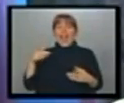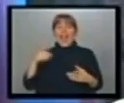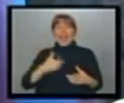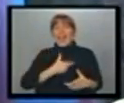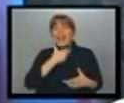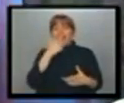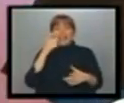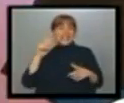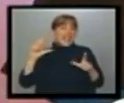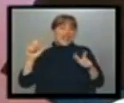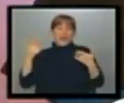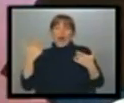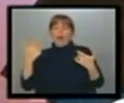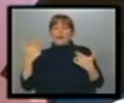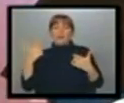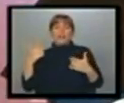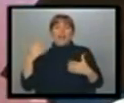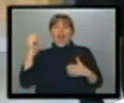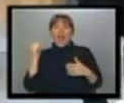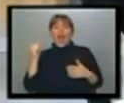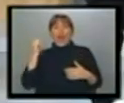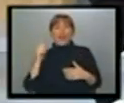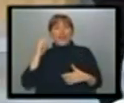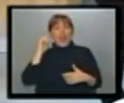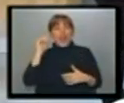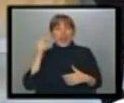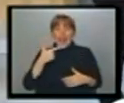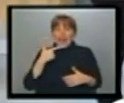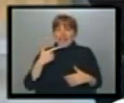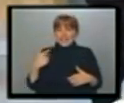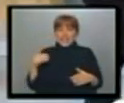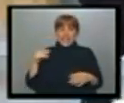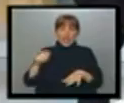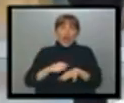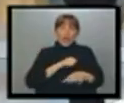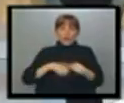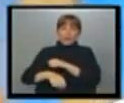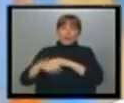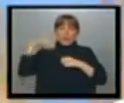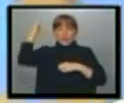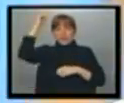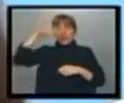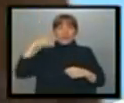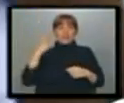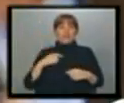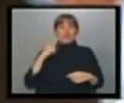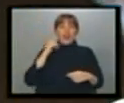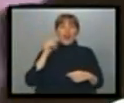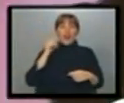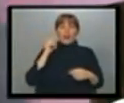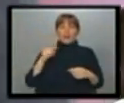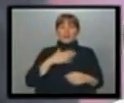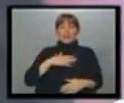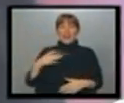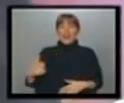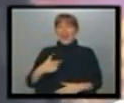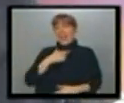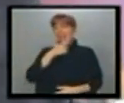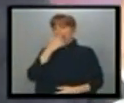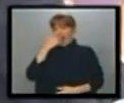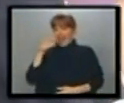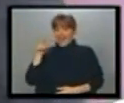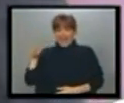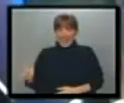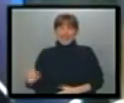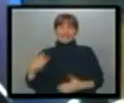Me tuve que mírenlo bien. Me tuve que poner la bufanda, la campera, guantes, todo. Y este es el rostro de un hombre que duerme con la calefacción al máximo. ¿Okay?